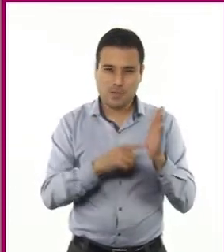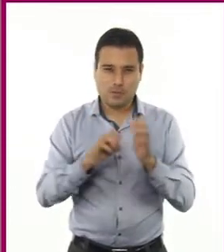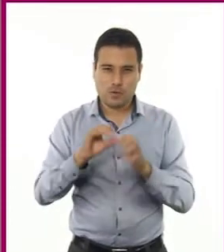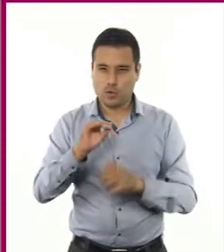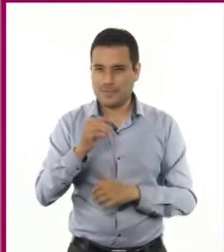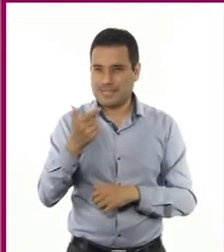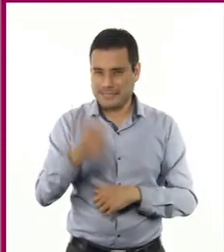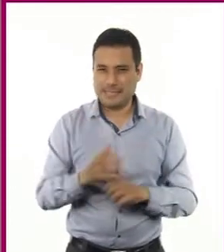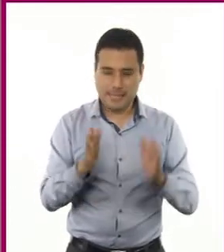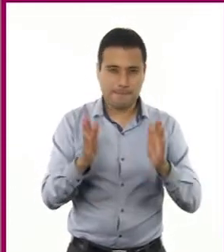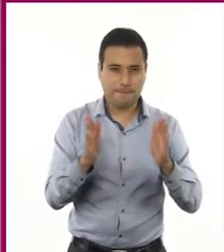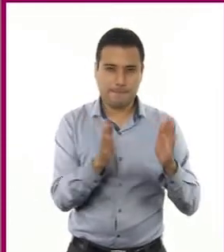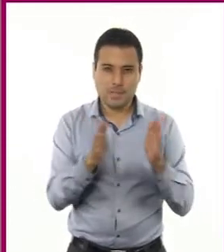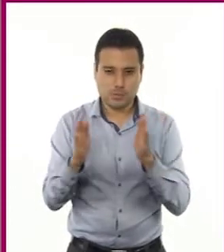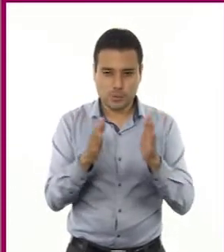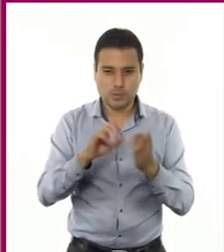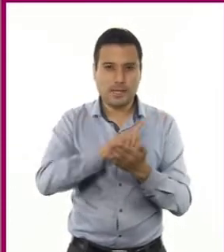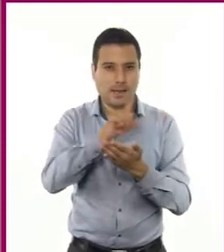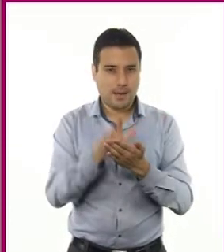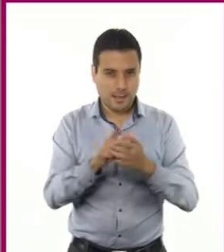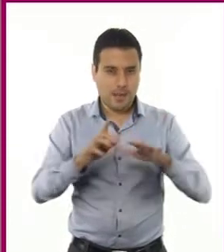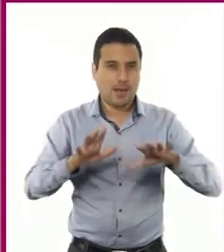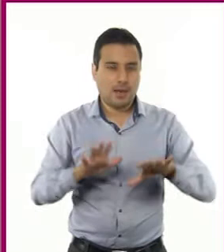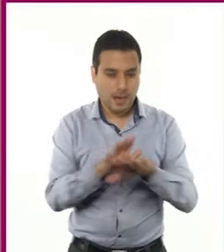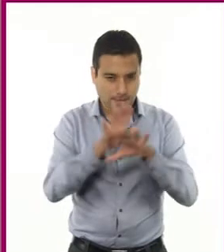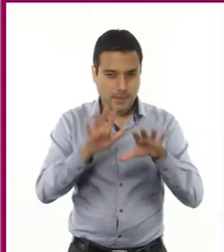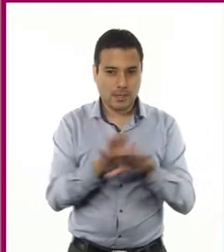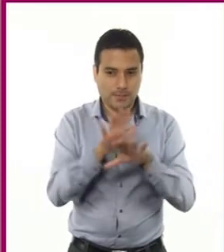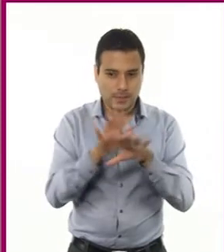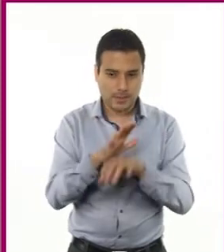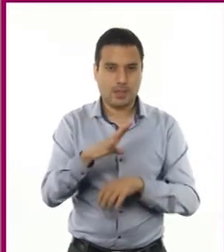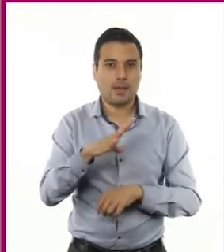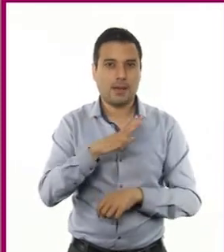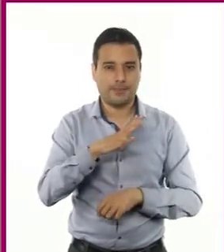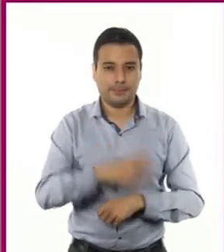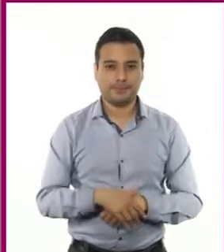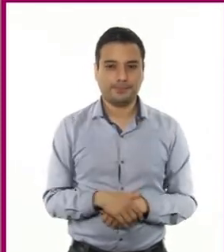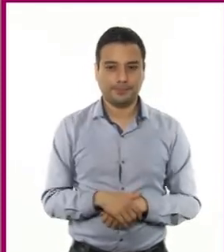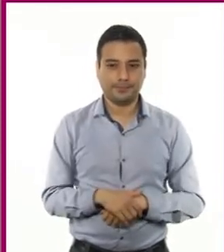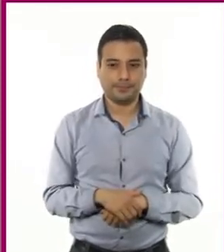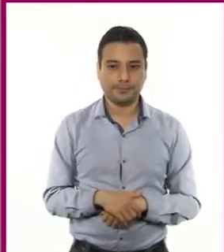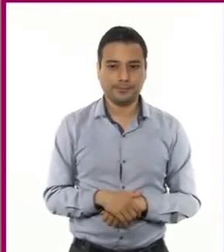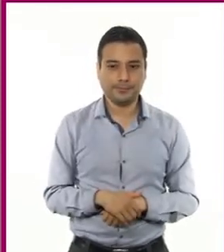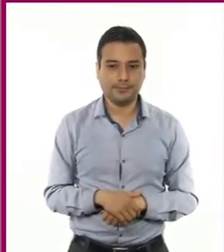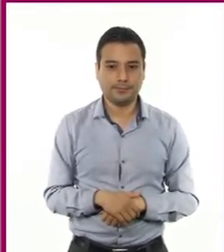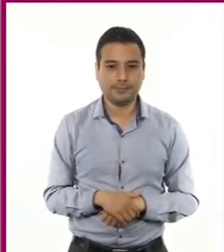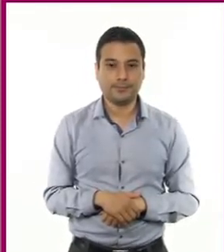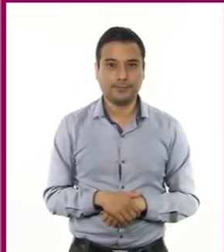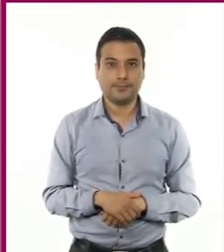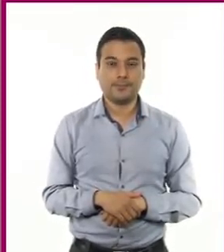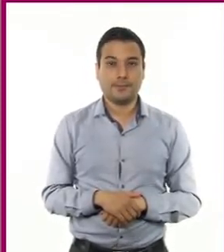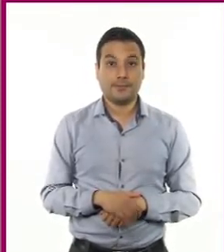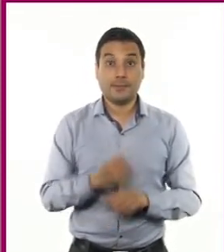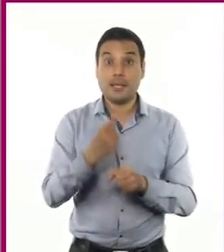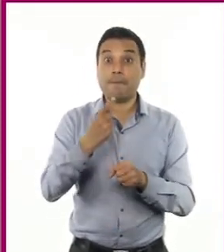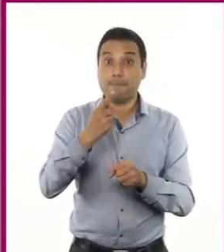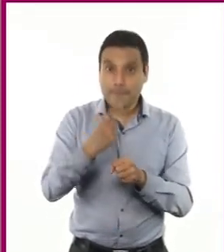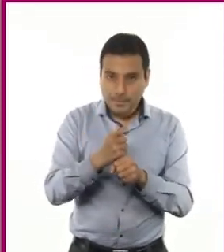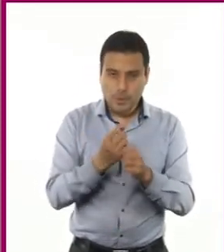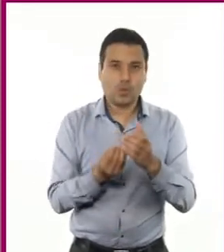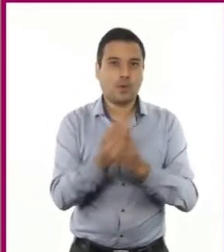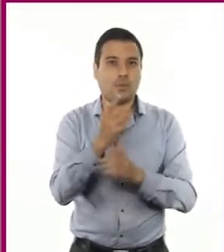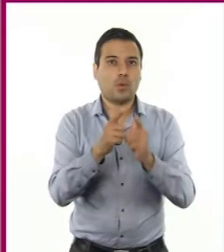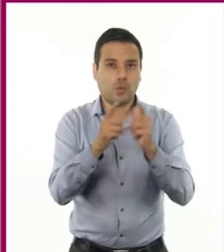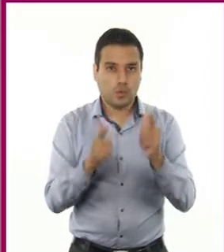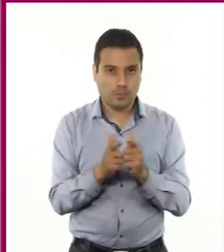llevan a cabo una serie de reformas sucesivas que primero permiten la entrada de nuevos partidos políticos,